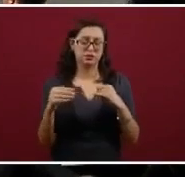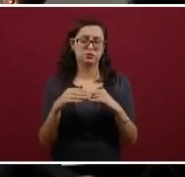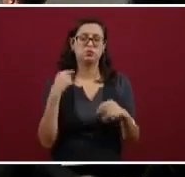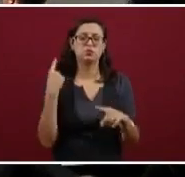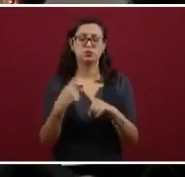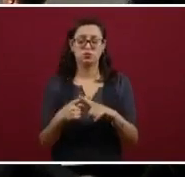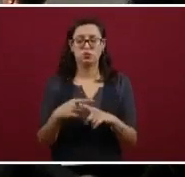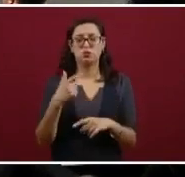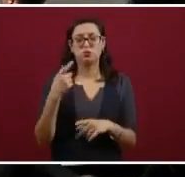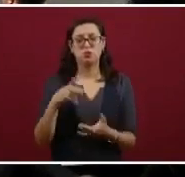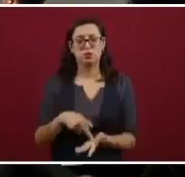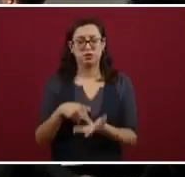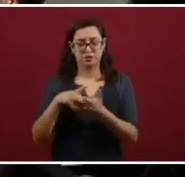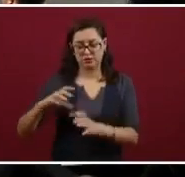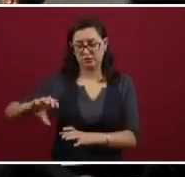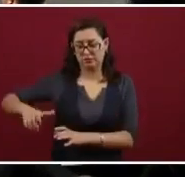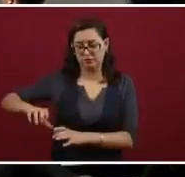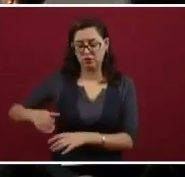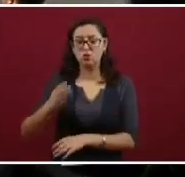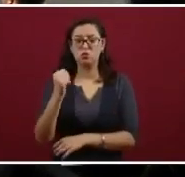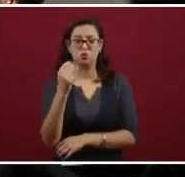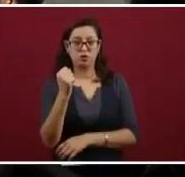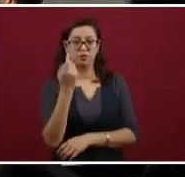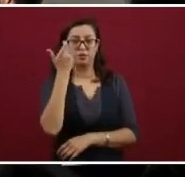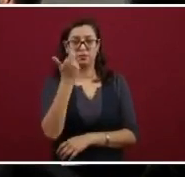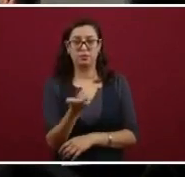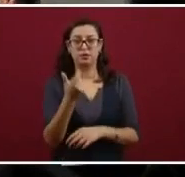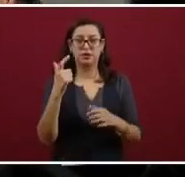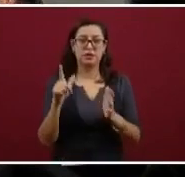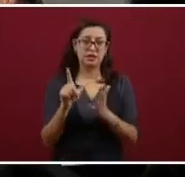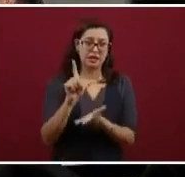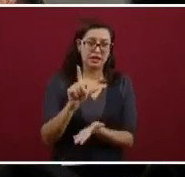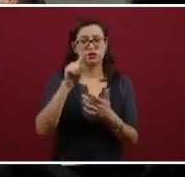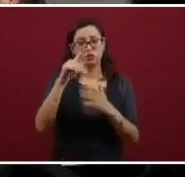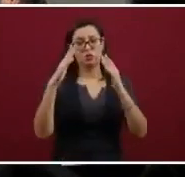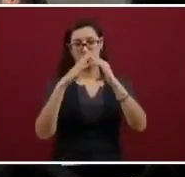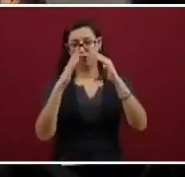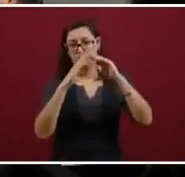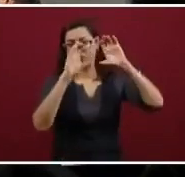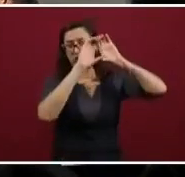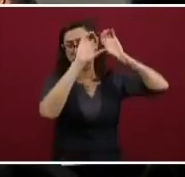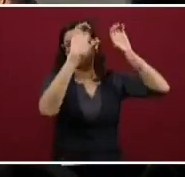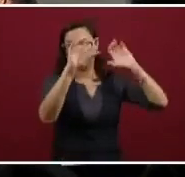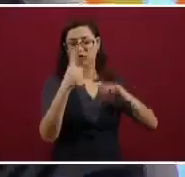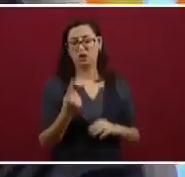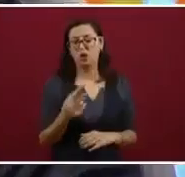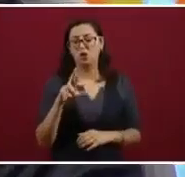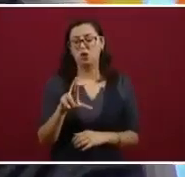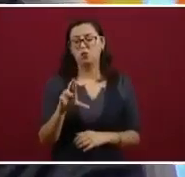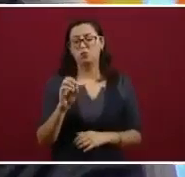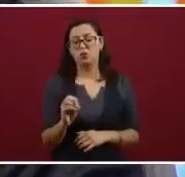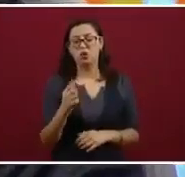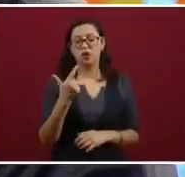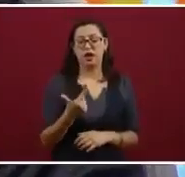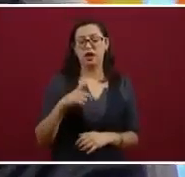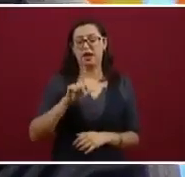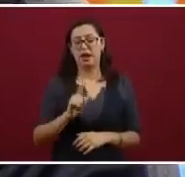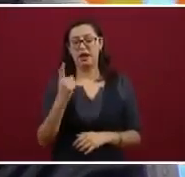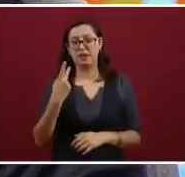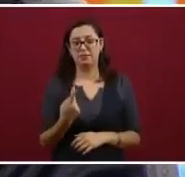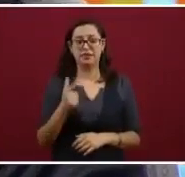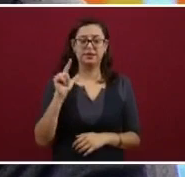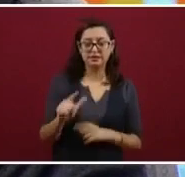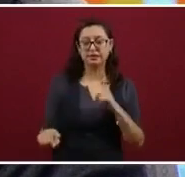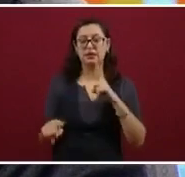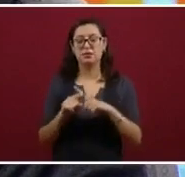cilindros, 9 pesos 43 centavos por litro para tanque estacionario. Pro GLP, 17.31